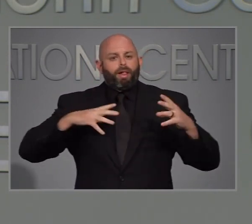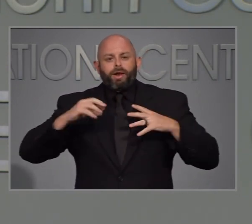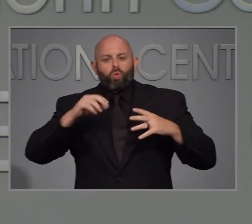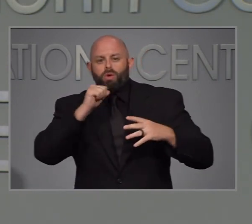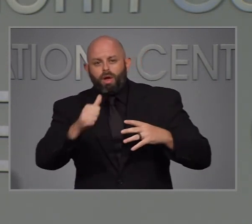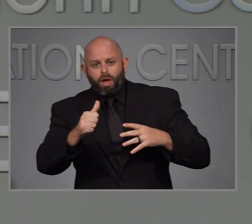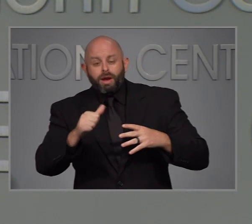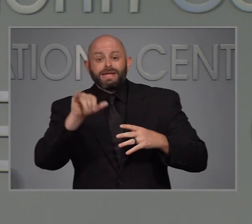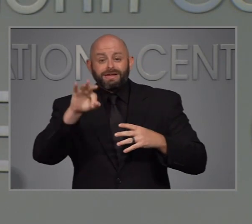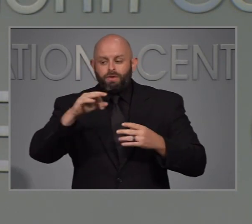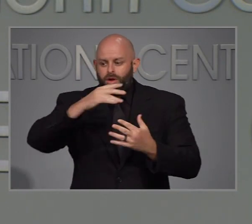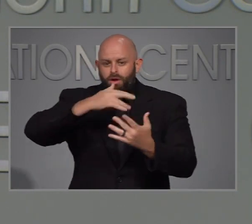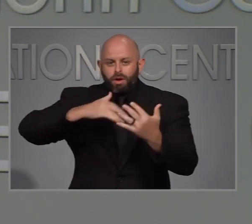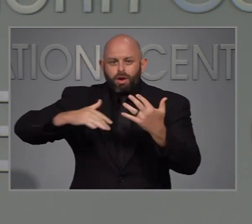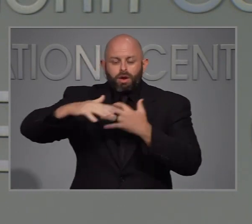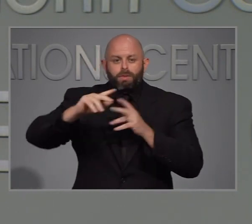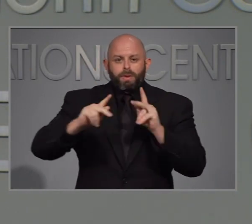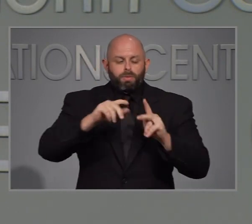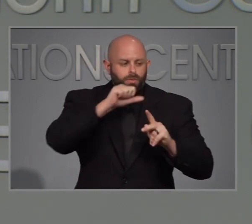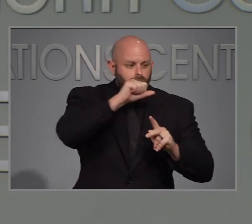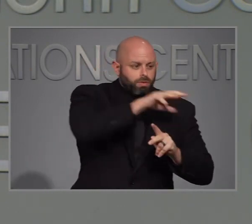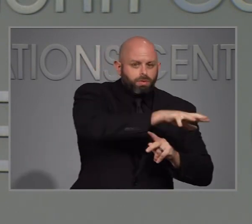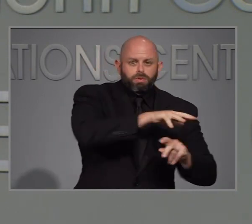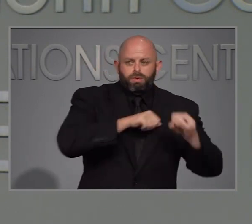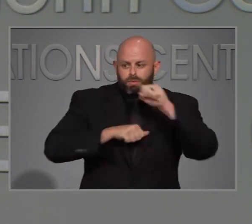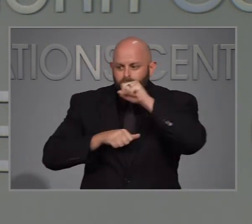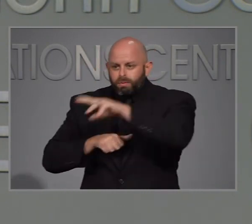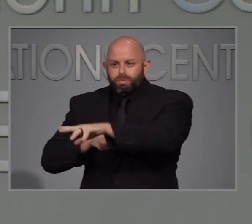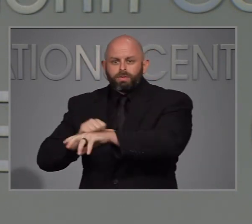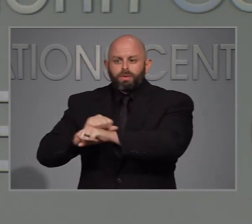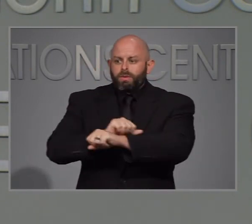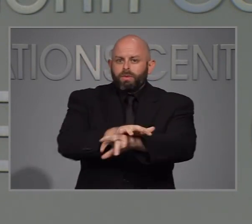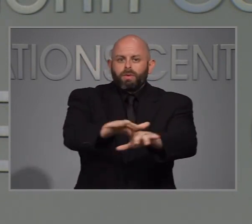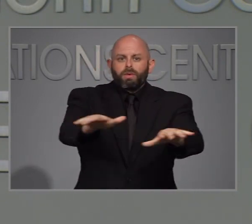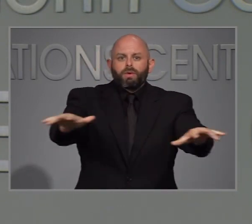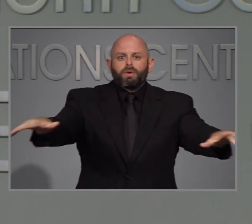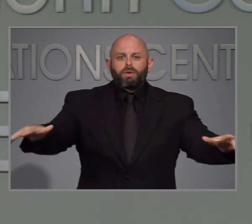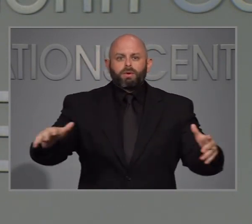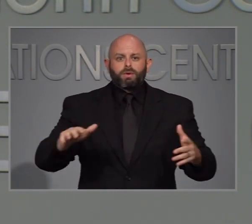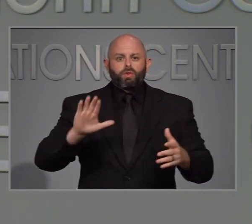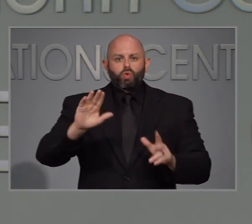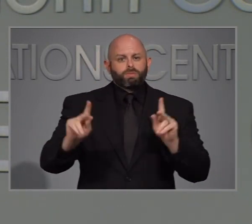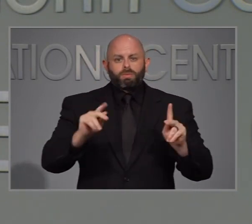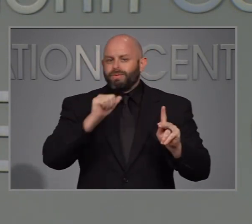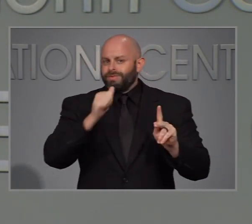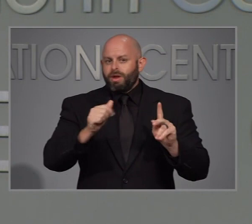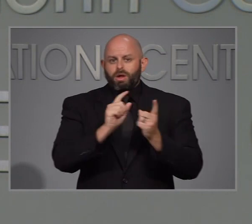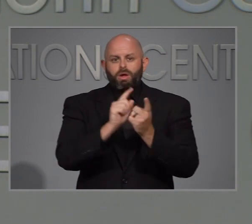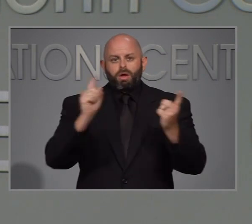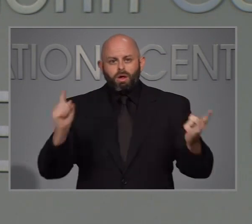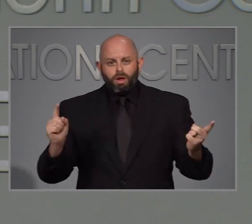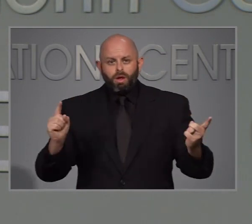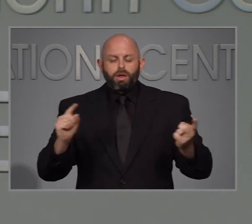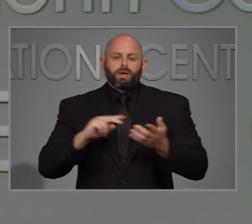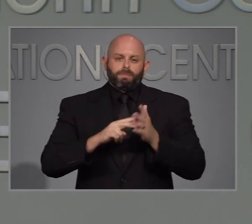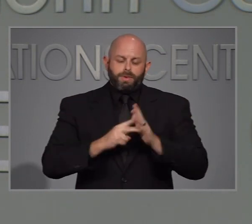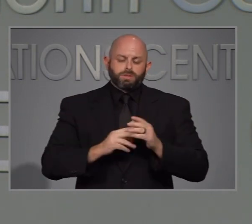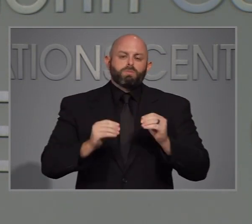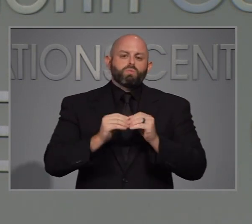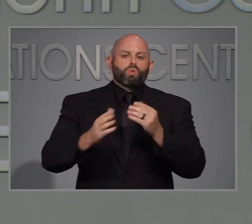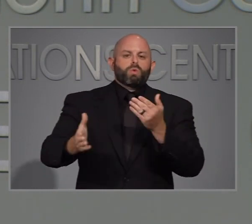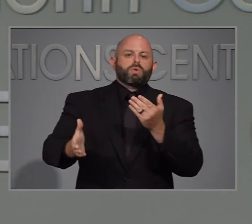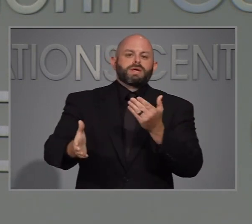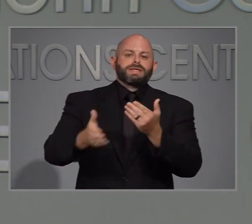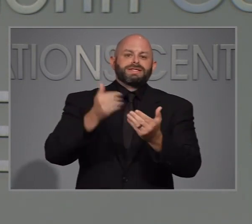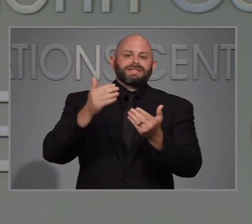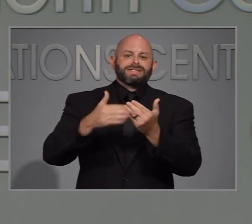festivo, cuando hay un grupo de personas y muchas de estas personas están juntas y no hay distanciamiento social,